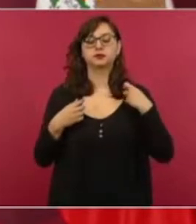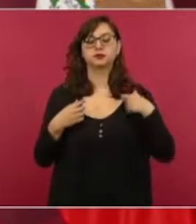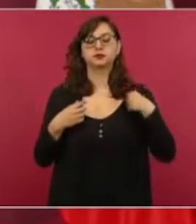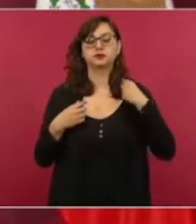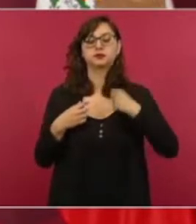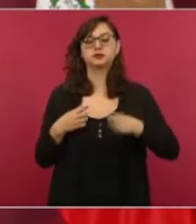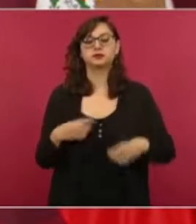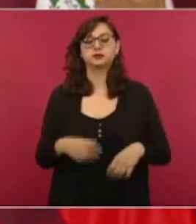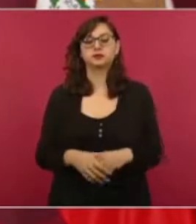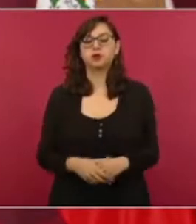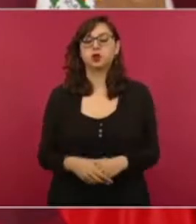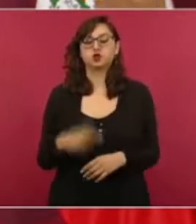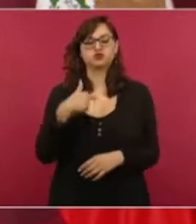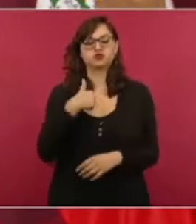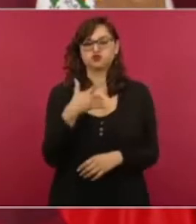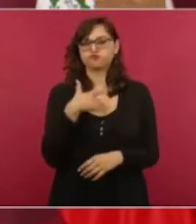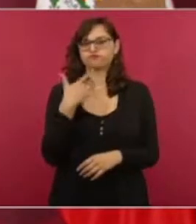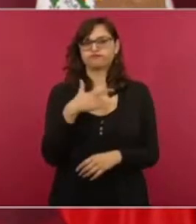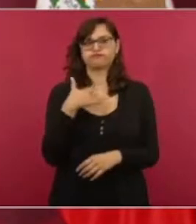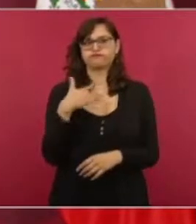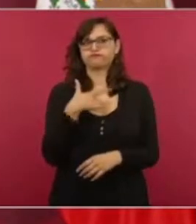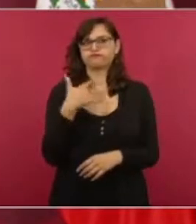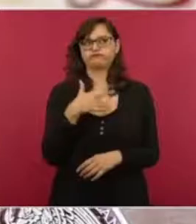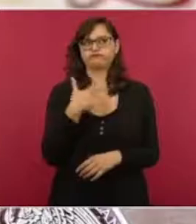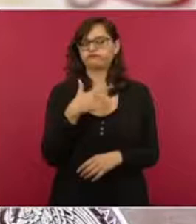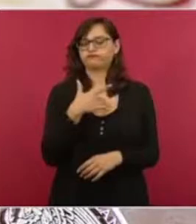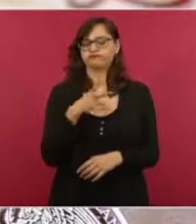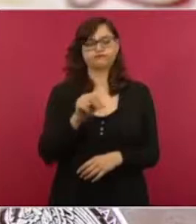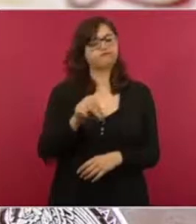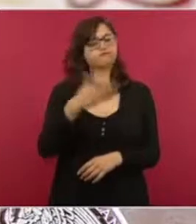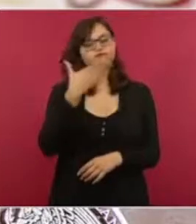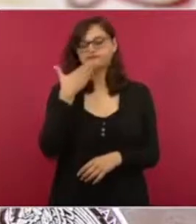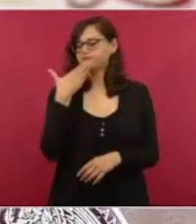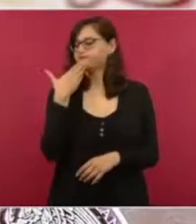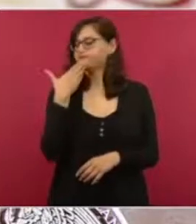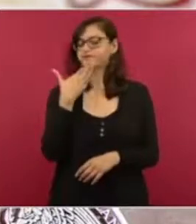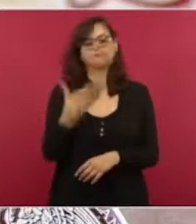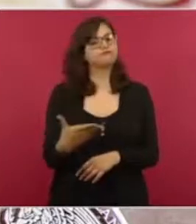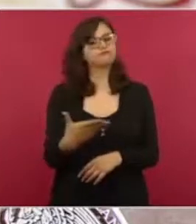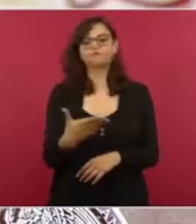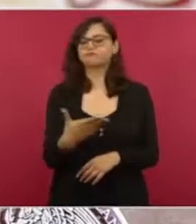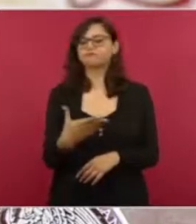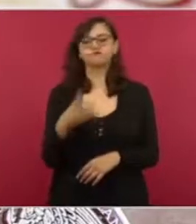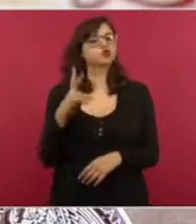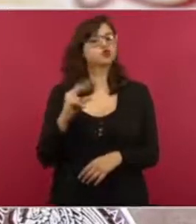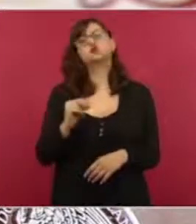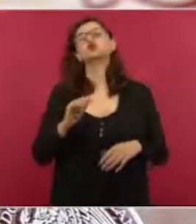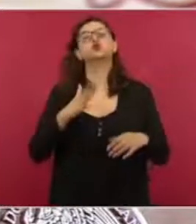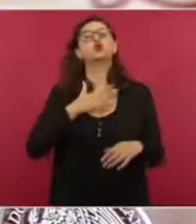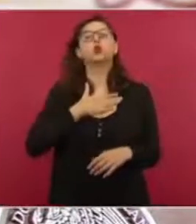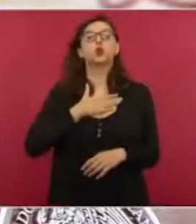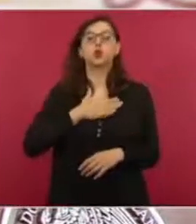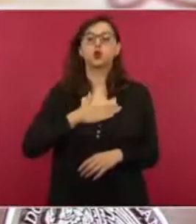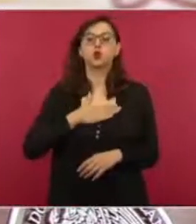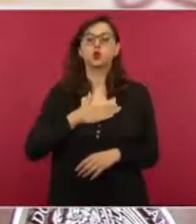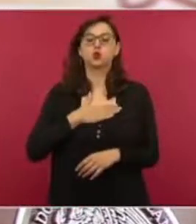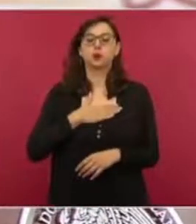no considero que sea justo y no considero